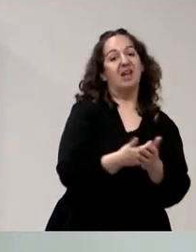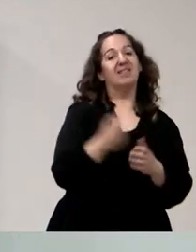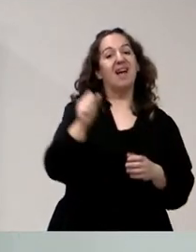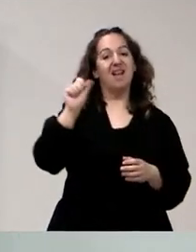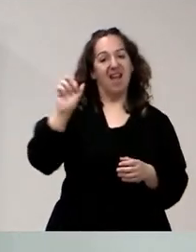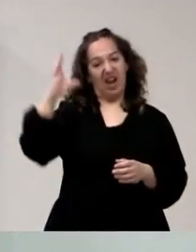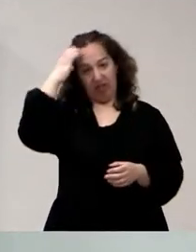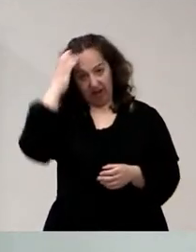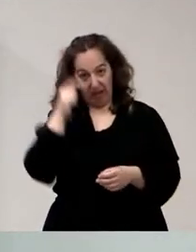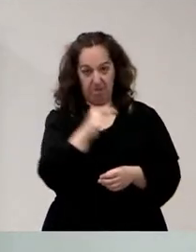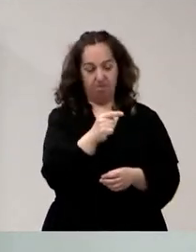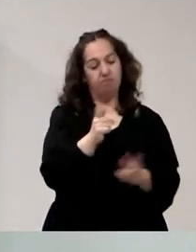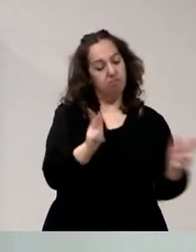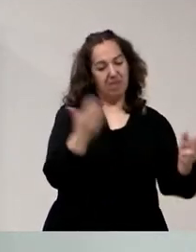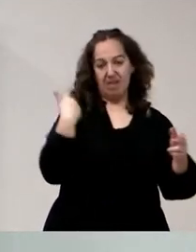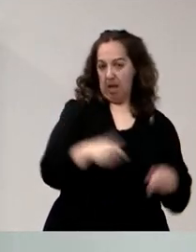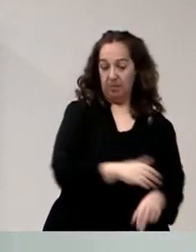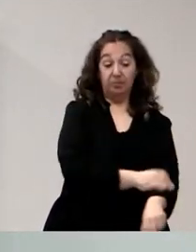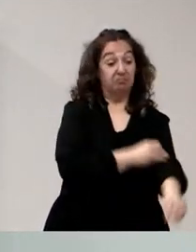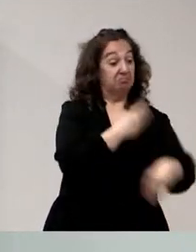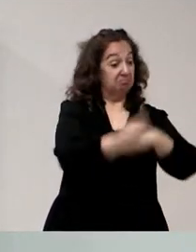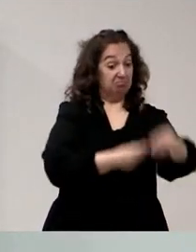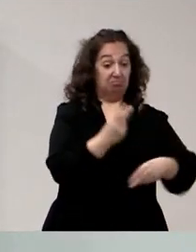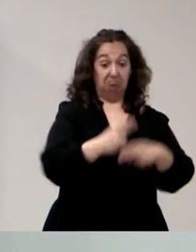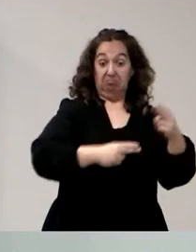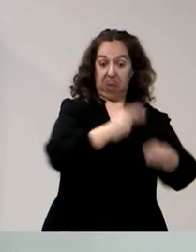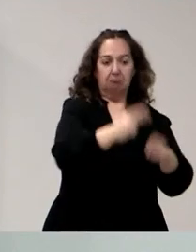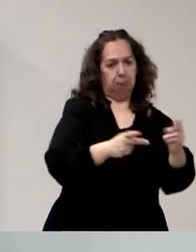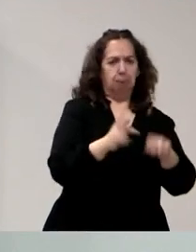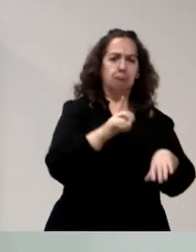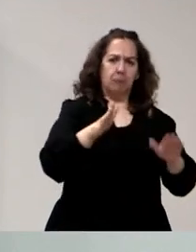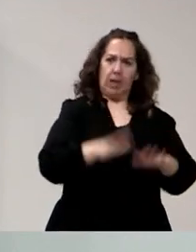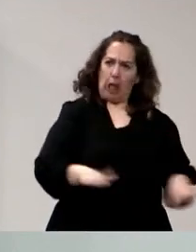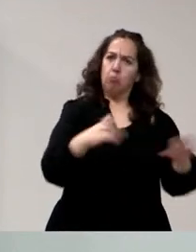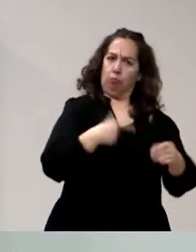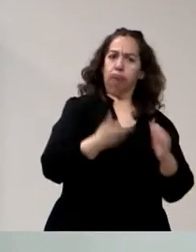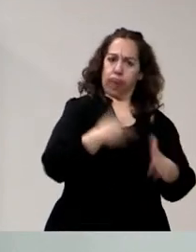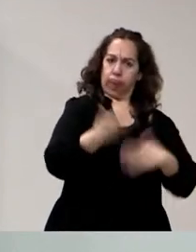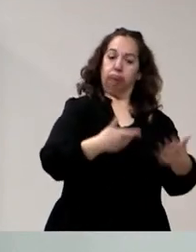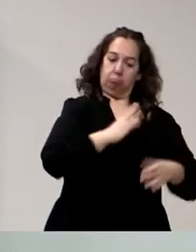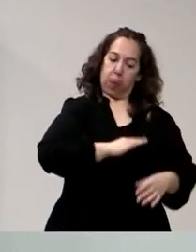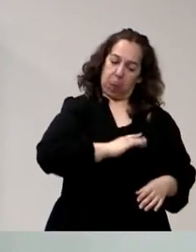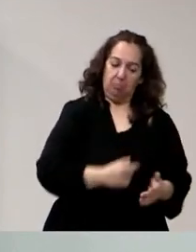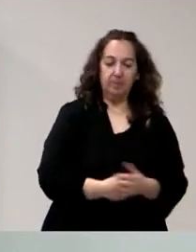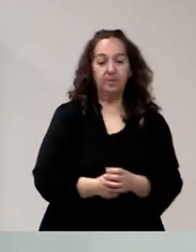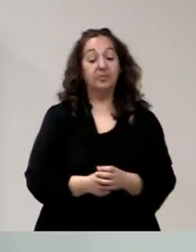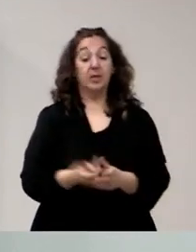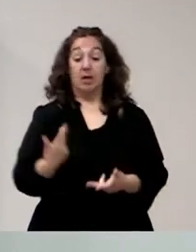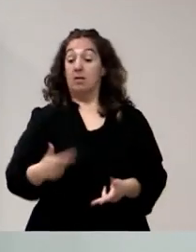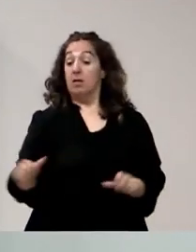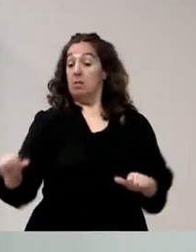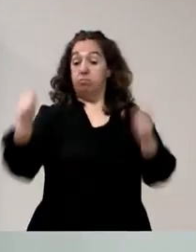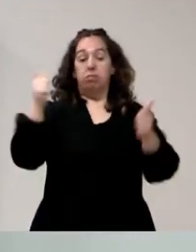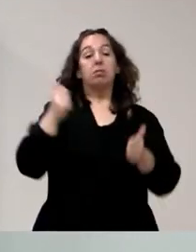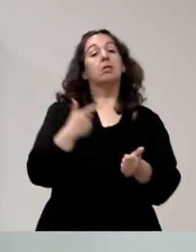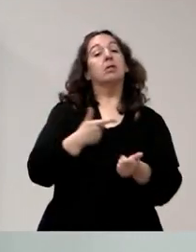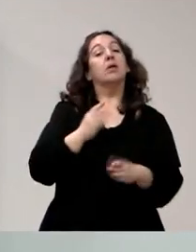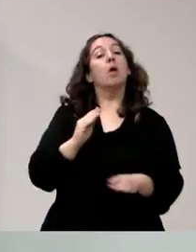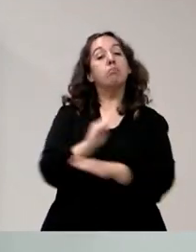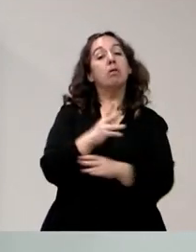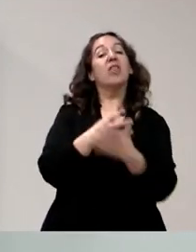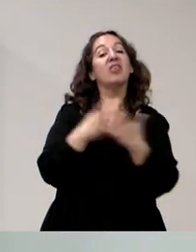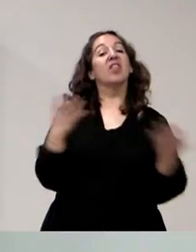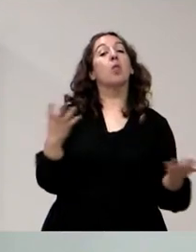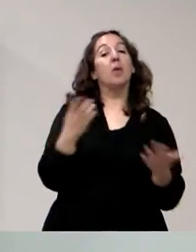del Rey ejecuciones que van a buen ritmo acabamos de aprobar la licitación de Más de 19 millones para